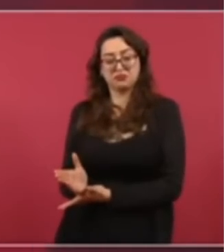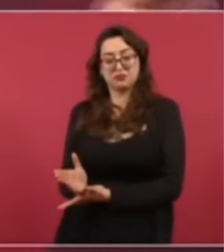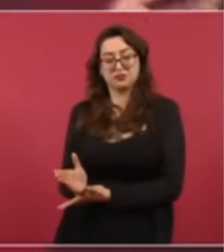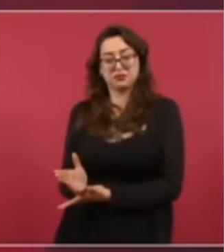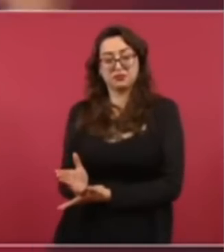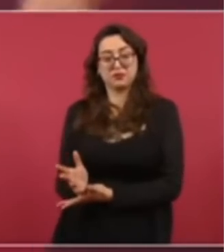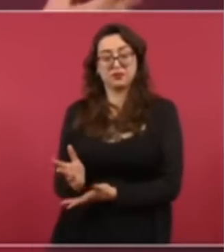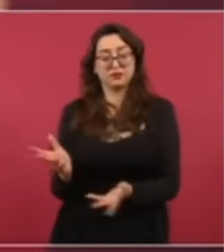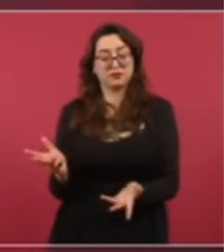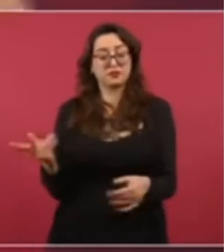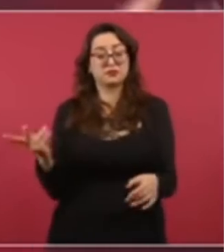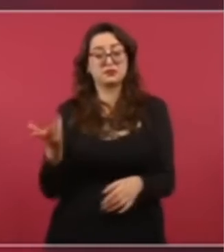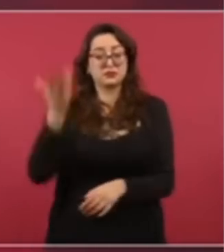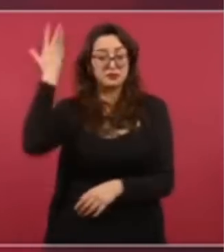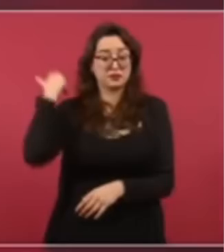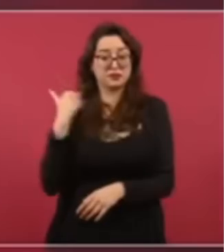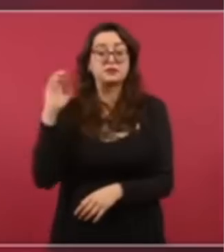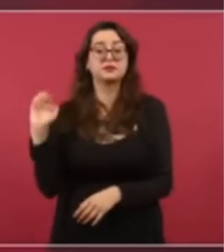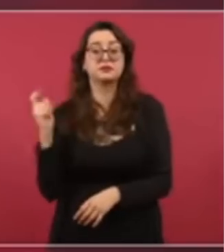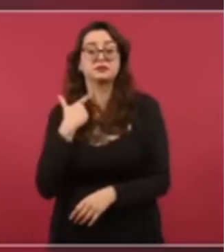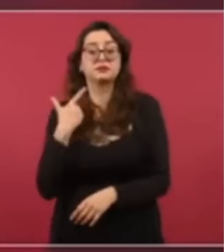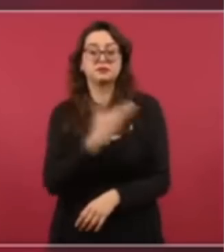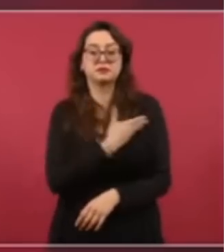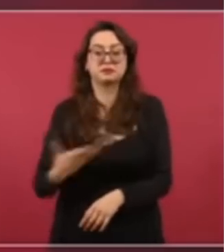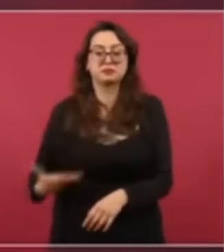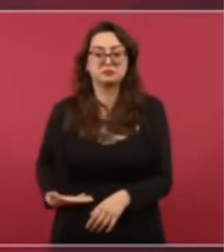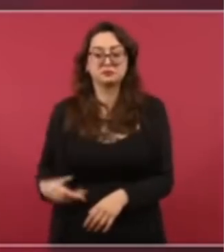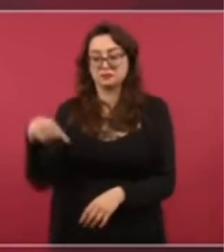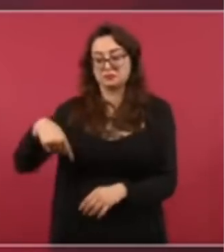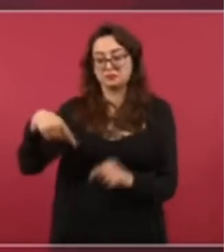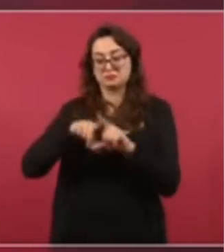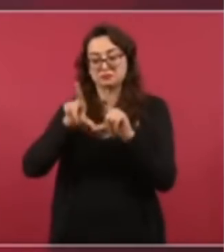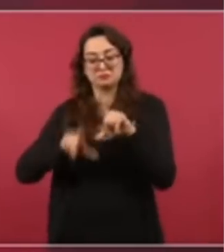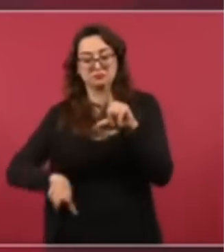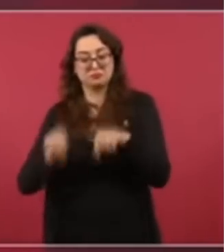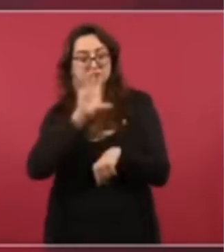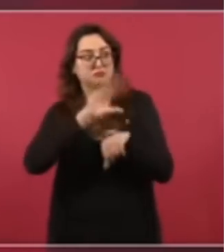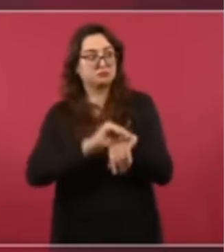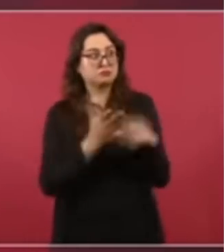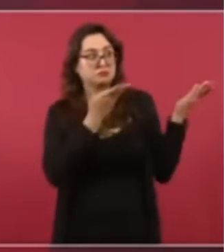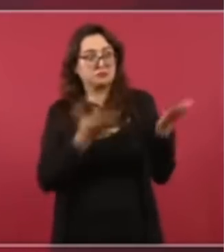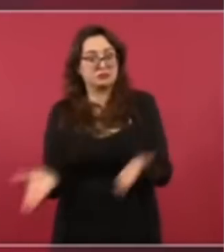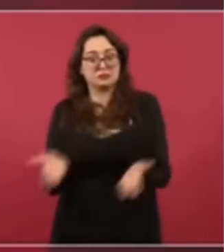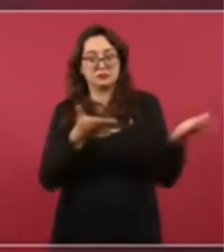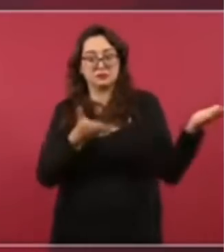las puertas abiertas y hacían lo que querían, porque actúan con mucha